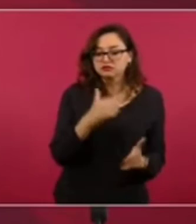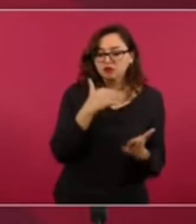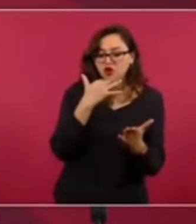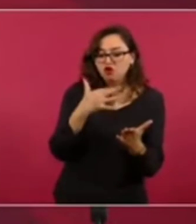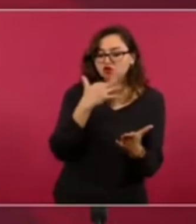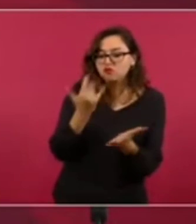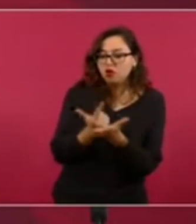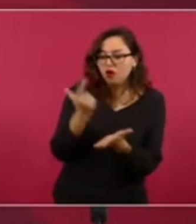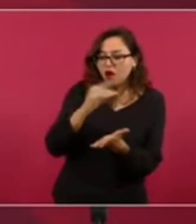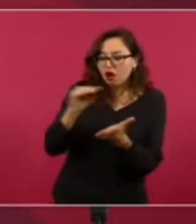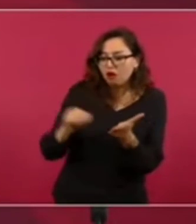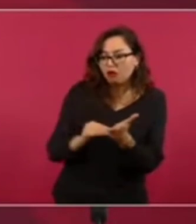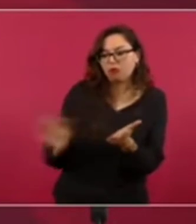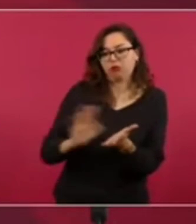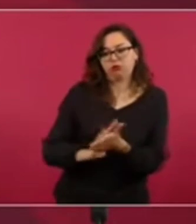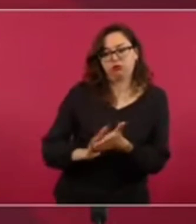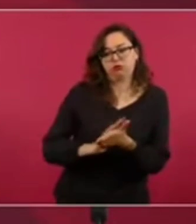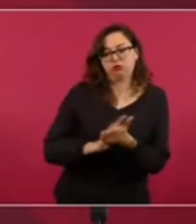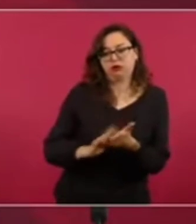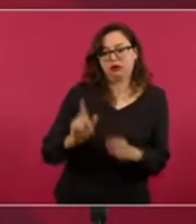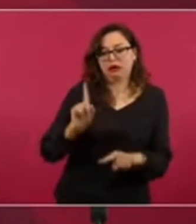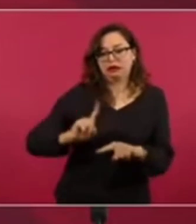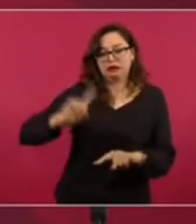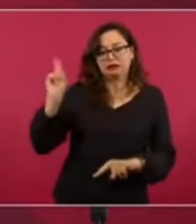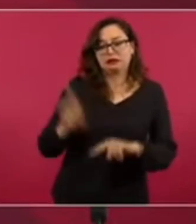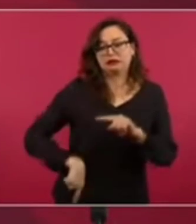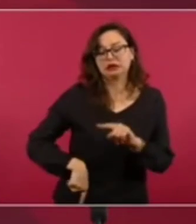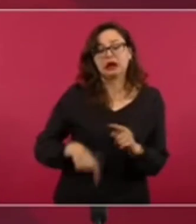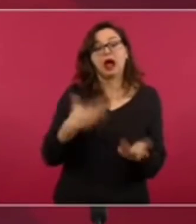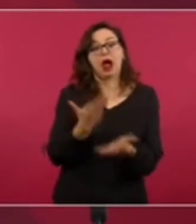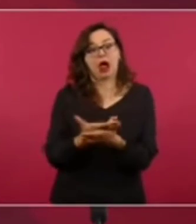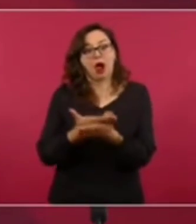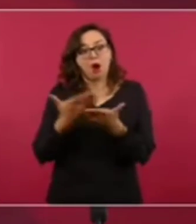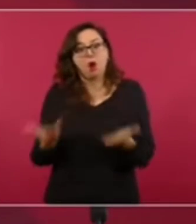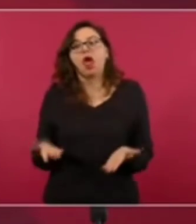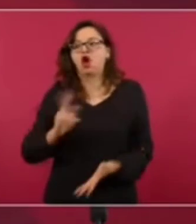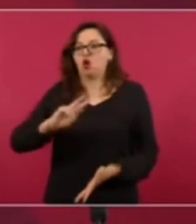ahora quieren los del Poder Judicial